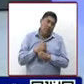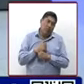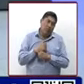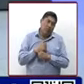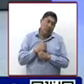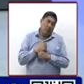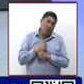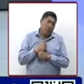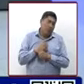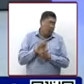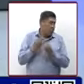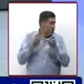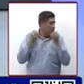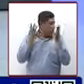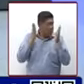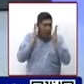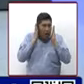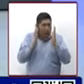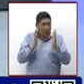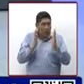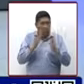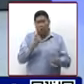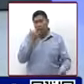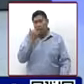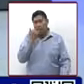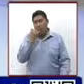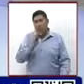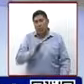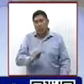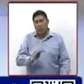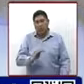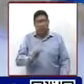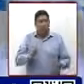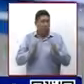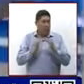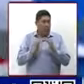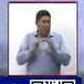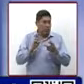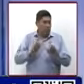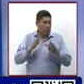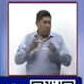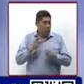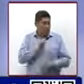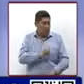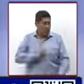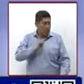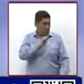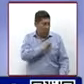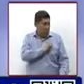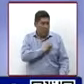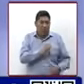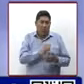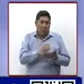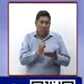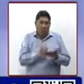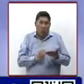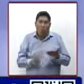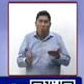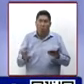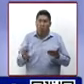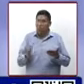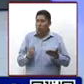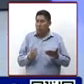Ahí está, prestar mucha atención entonces a los pequeños, principalmente en casa, cambios de actitudes, esto de los dibujos, qué importante